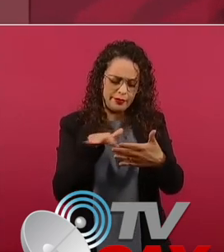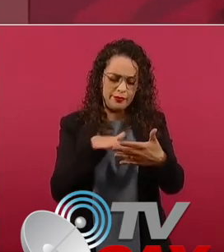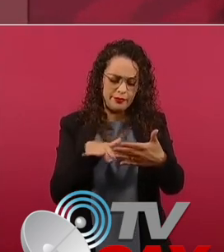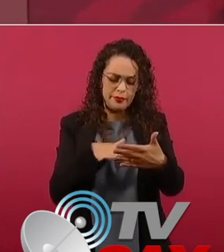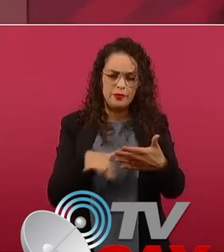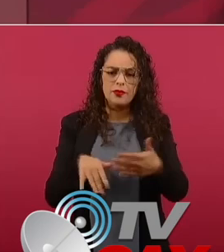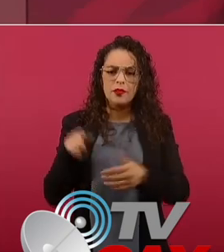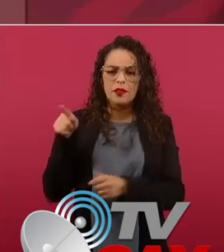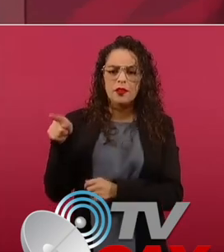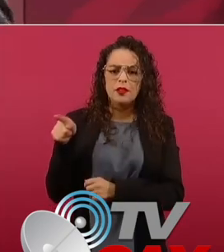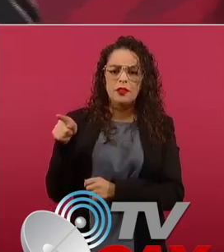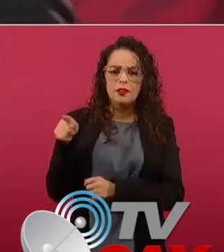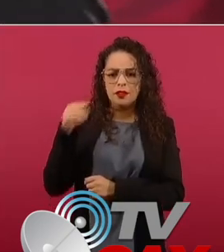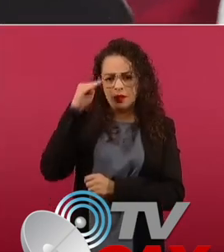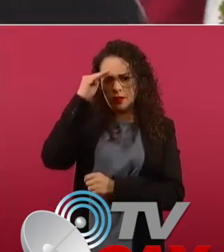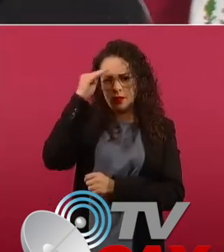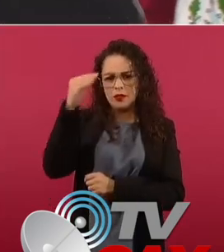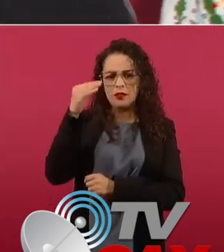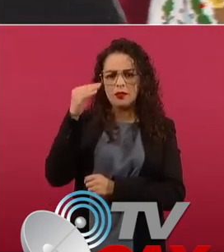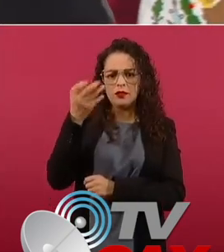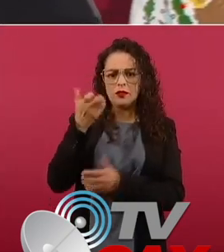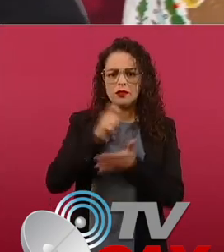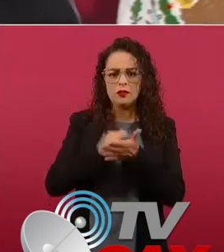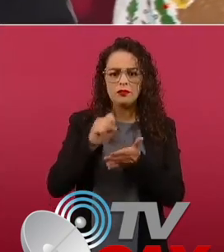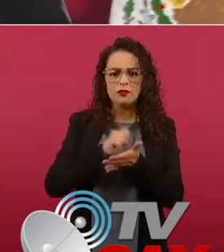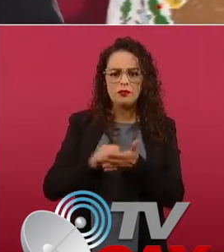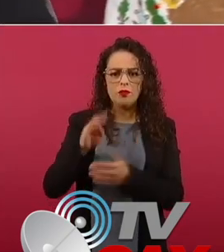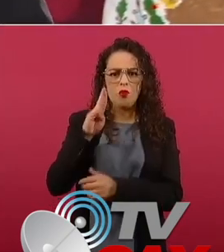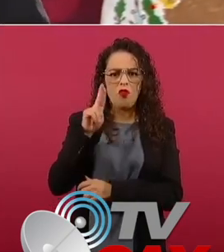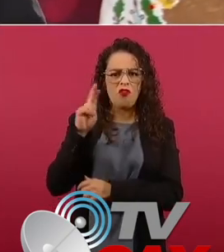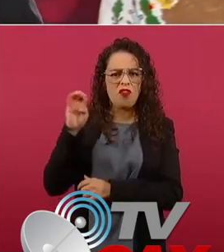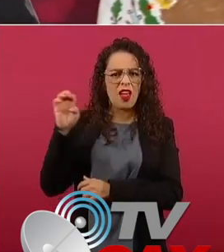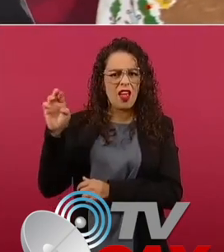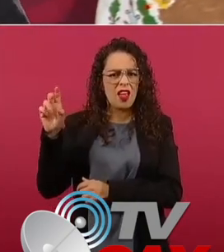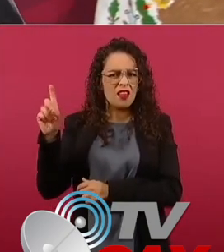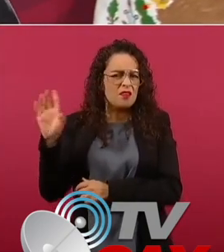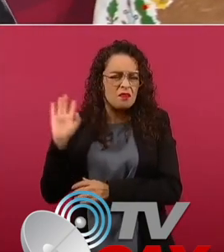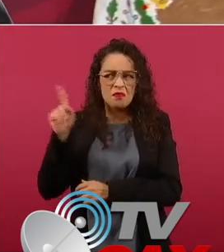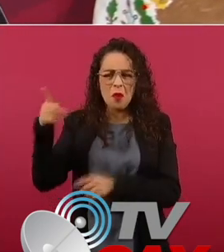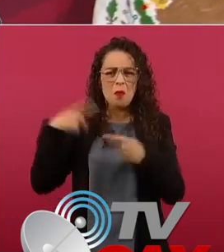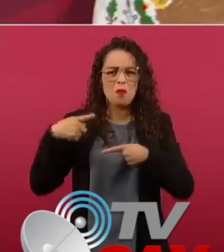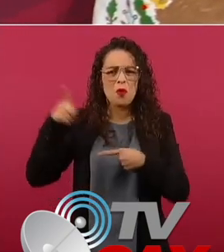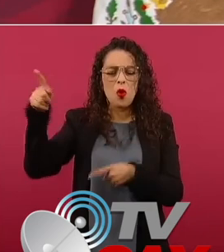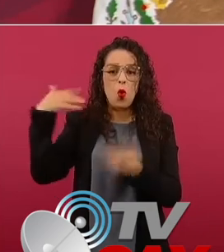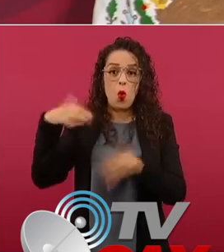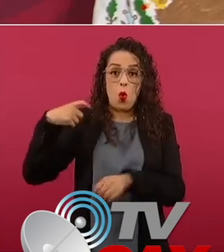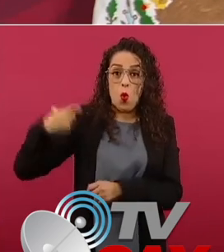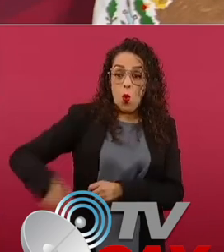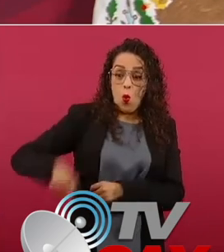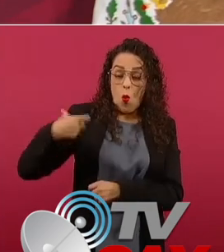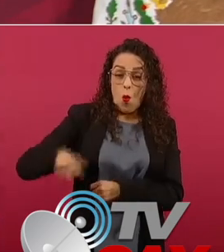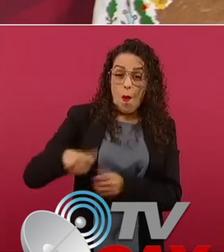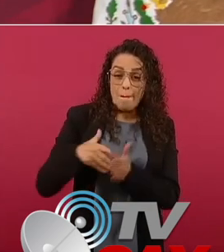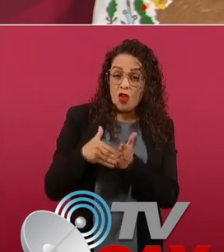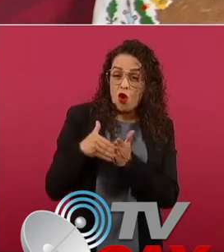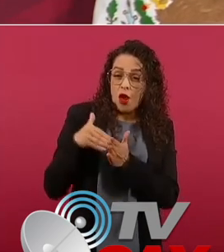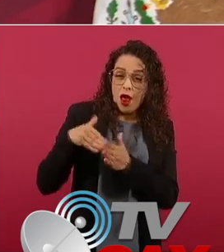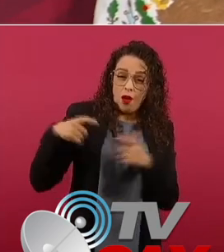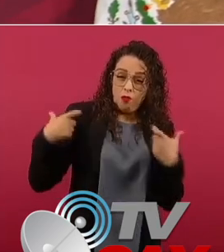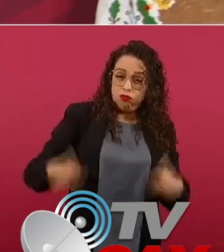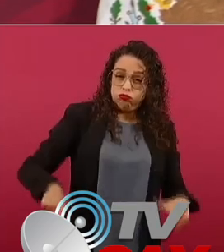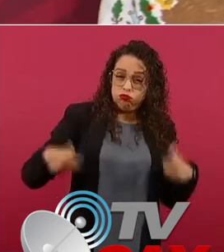el señor Buffett, de estos multimillonarios, ya están